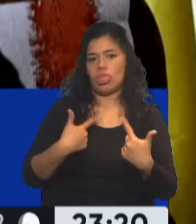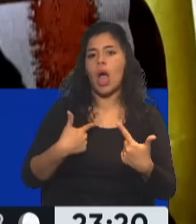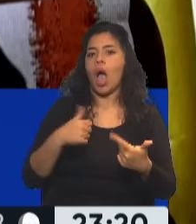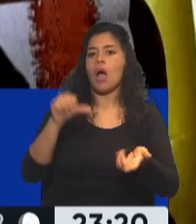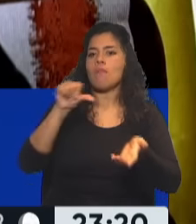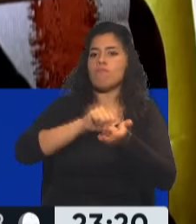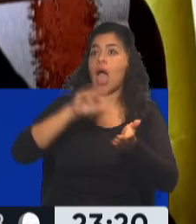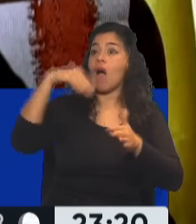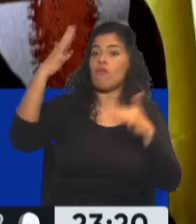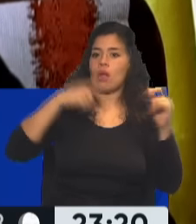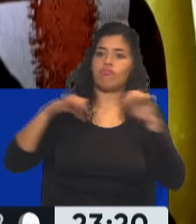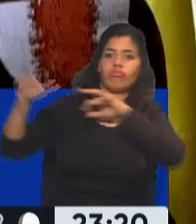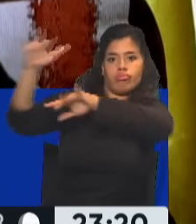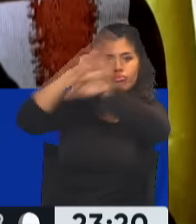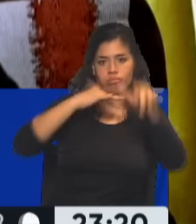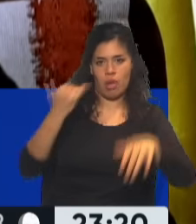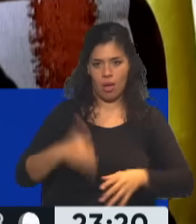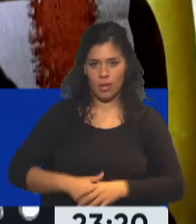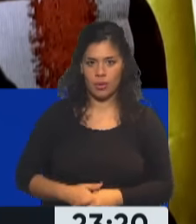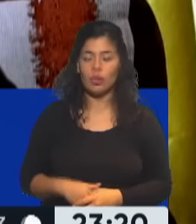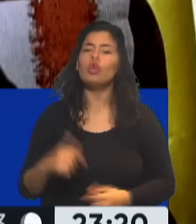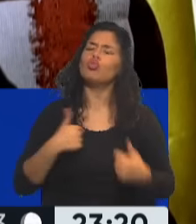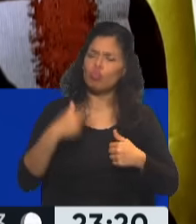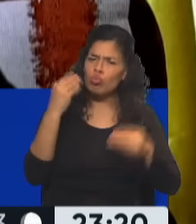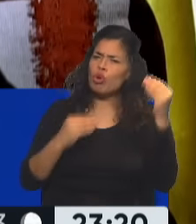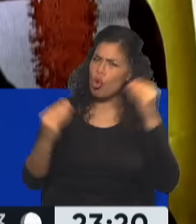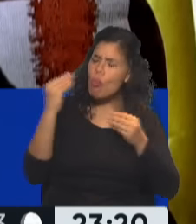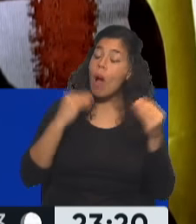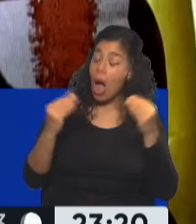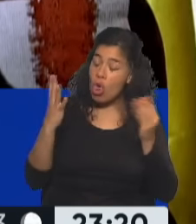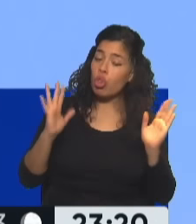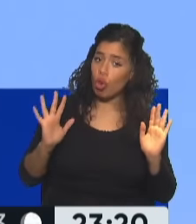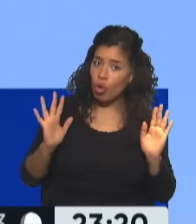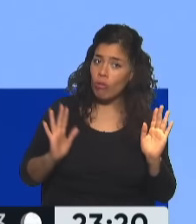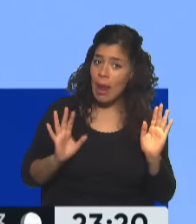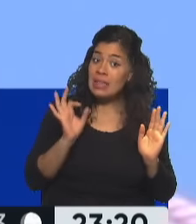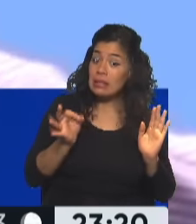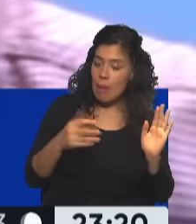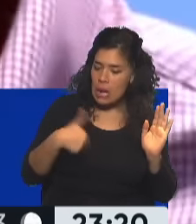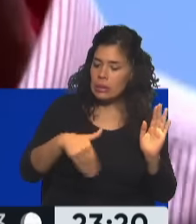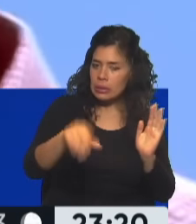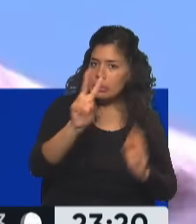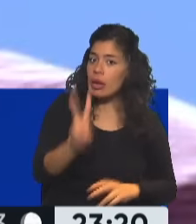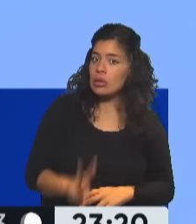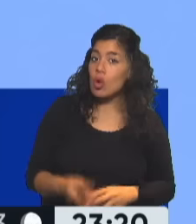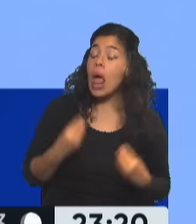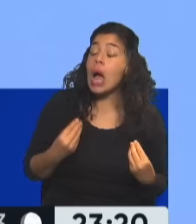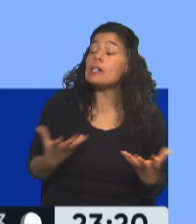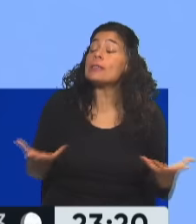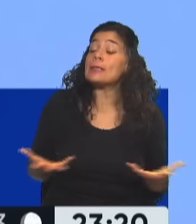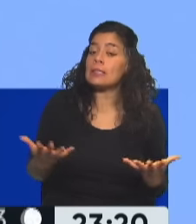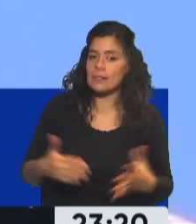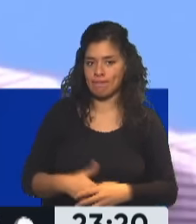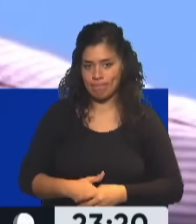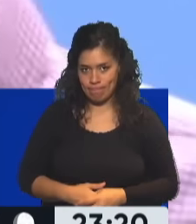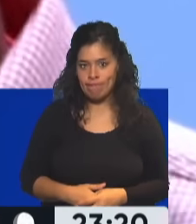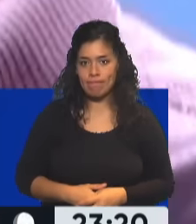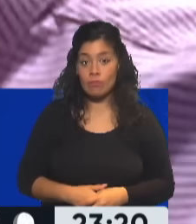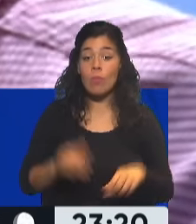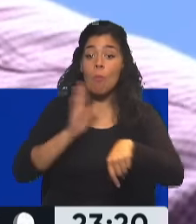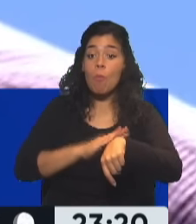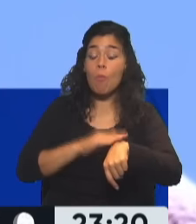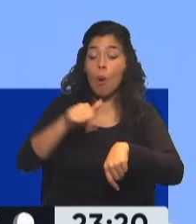tránsito. Permanente preocupación de qué puede pasar en Venezuela. Pues ahora la lucha en Venezuela